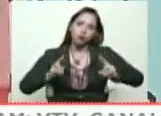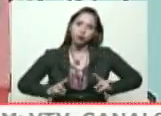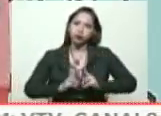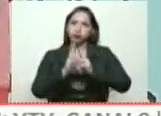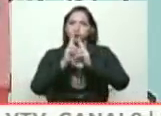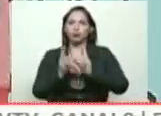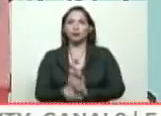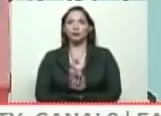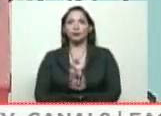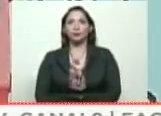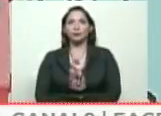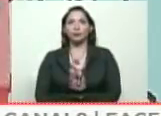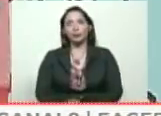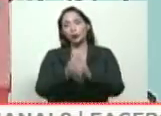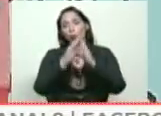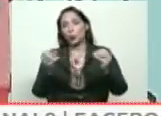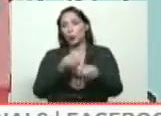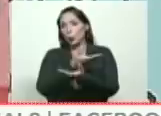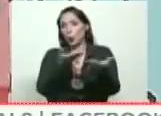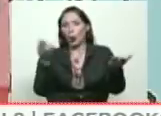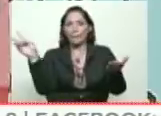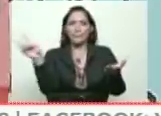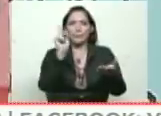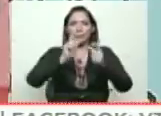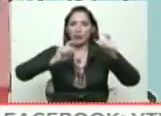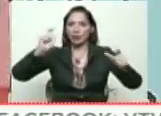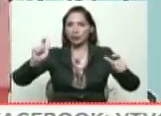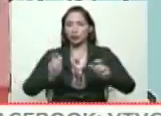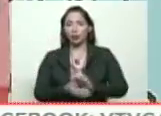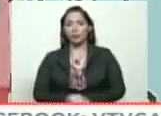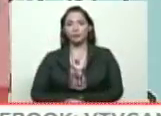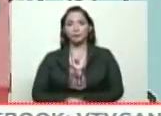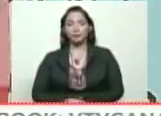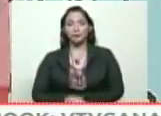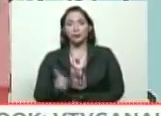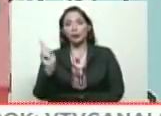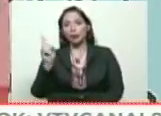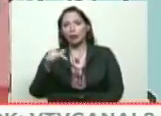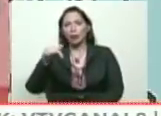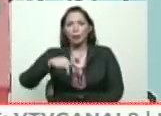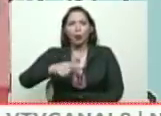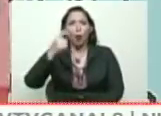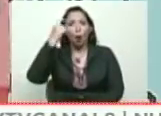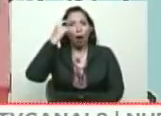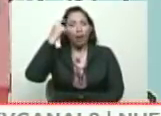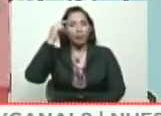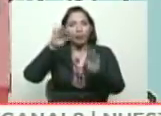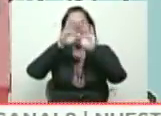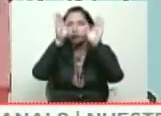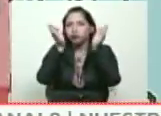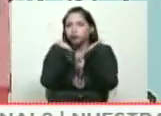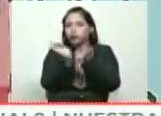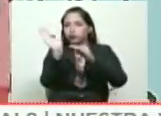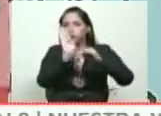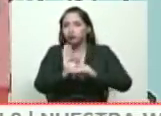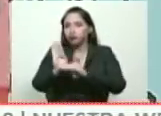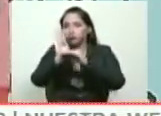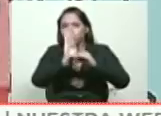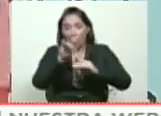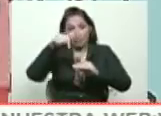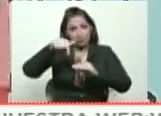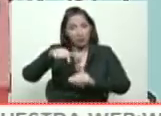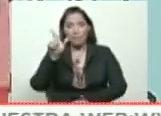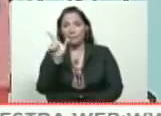unión para todas y para todos los venezolanos. Igualmente resaltar que hoy es el Día de la Tierra. Este partido, el Partido Socialista Unido de